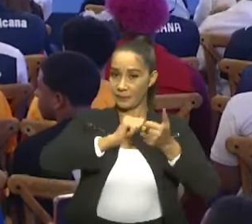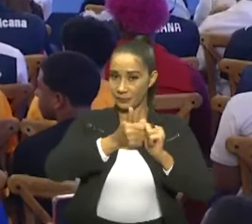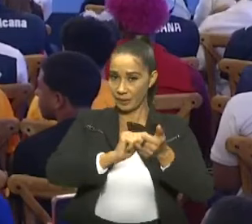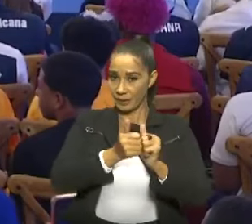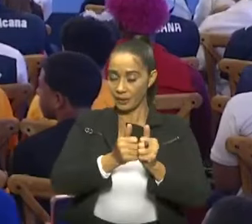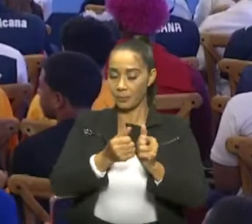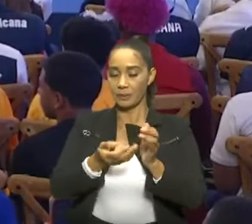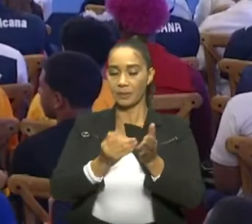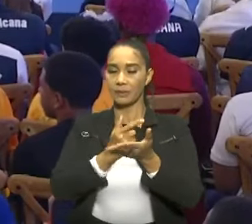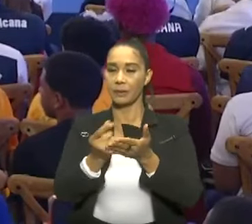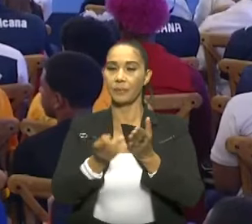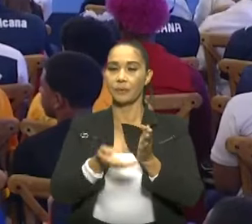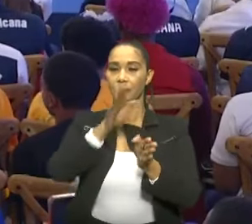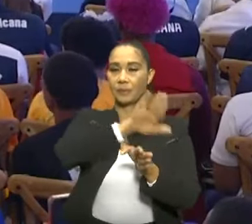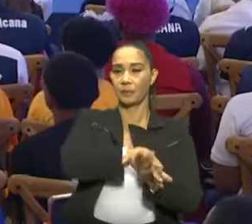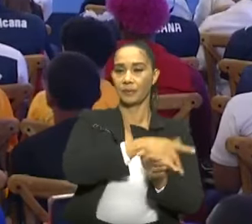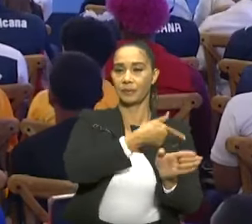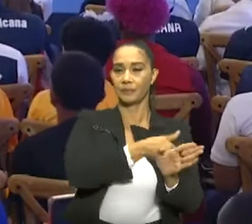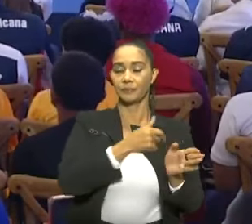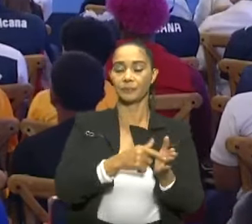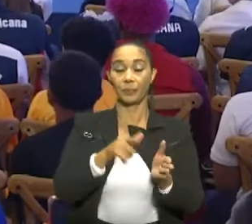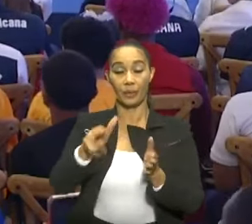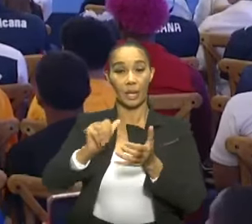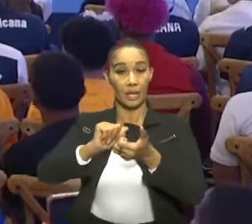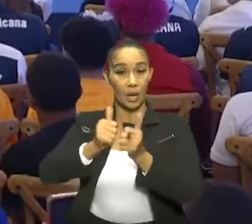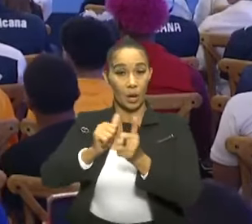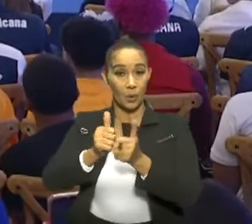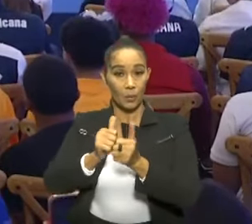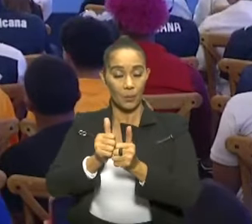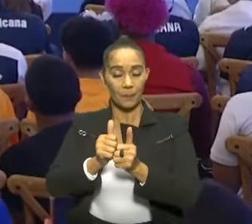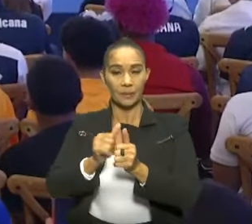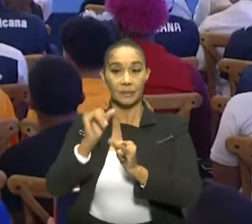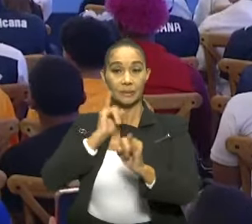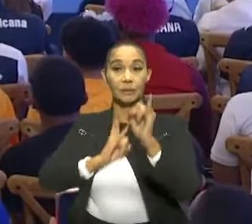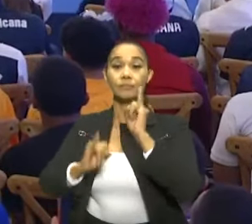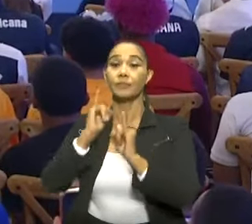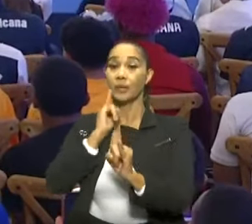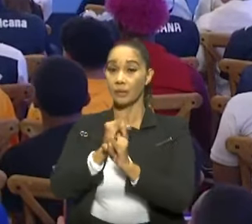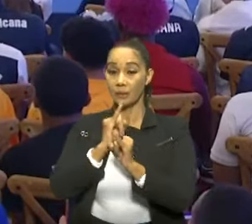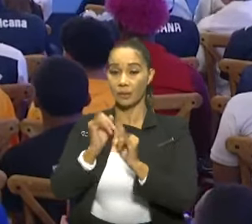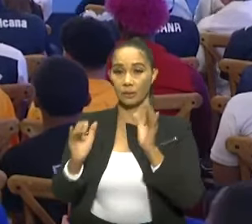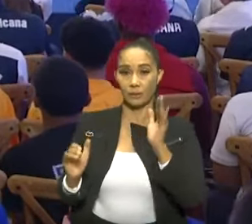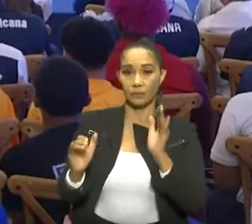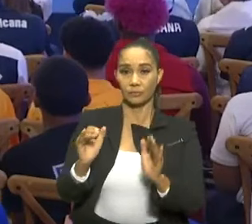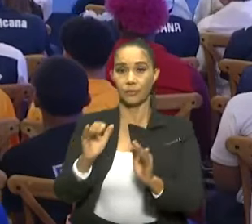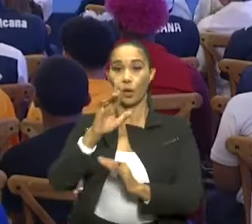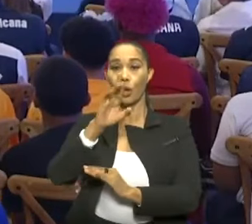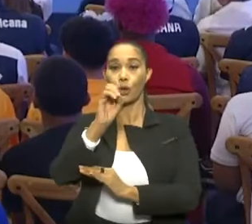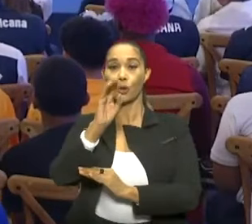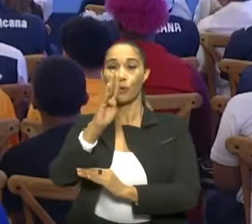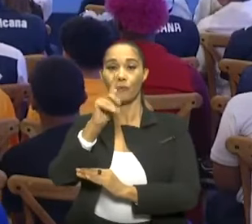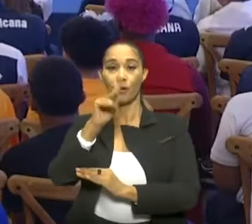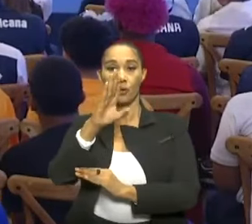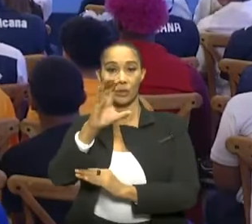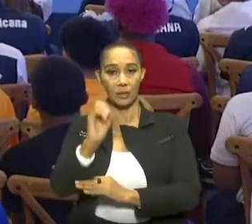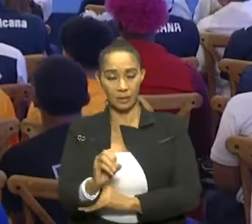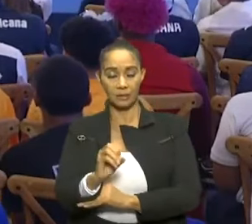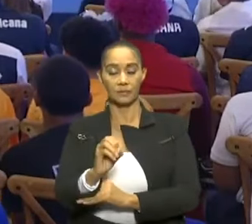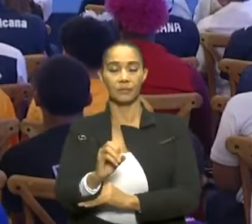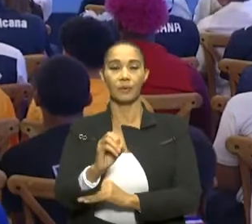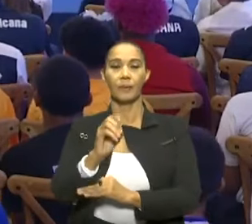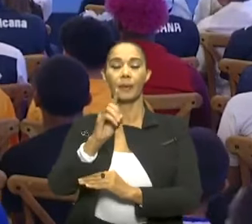la próxima página, de esta competencia internacional de robótica, First Lego